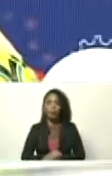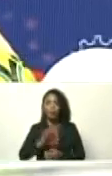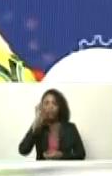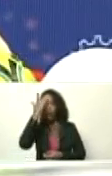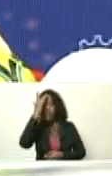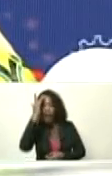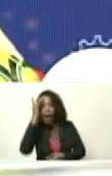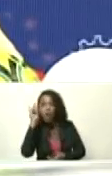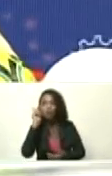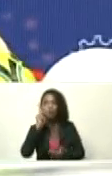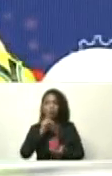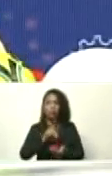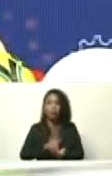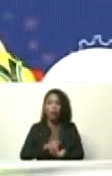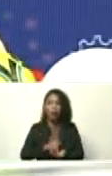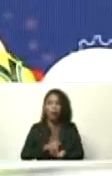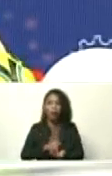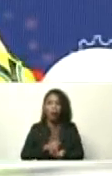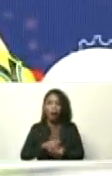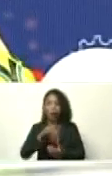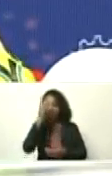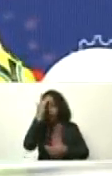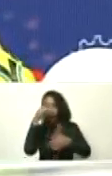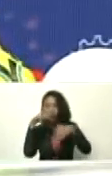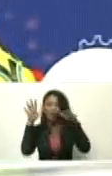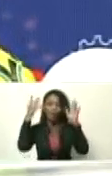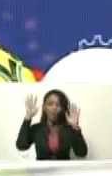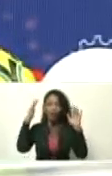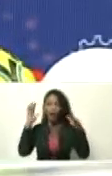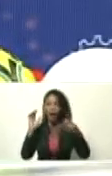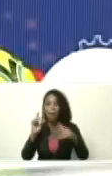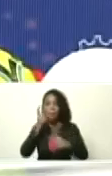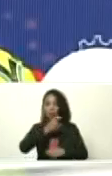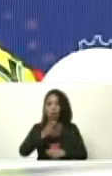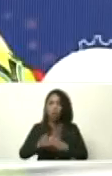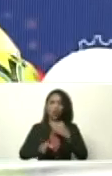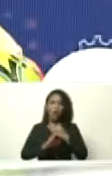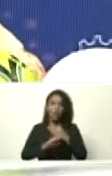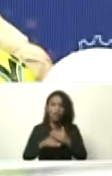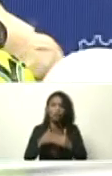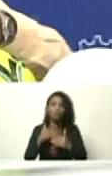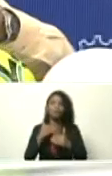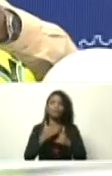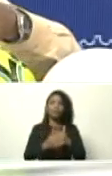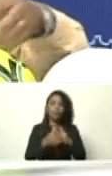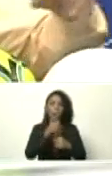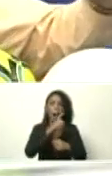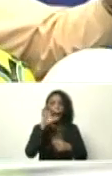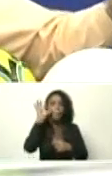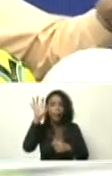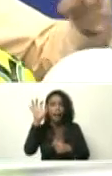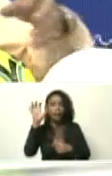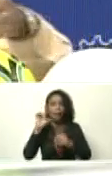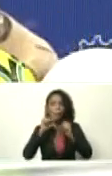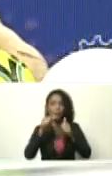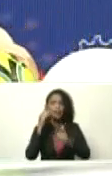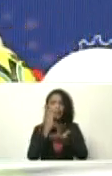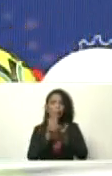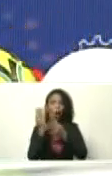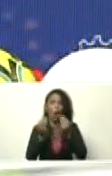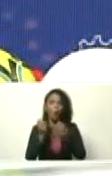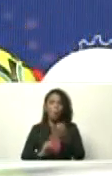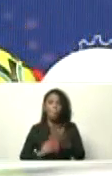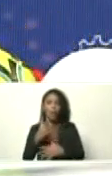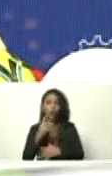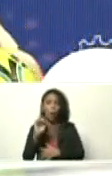febrero, llega carnaval, la gente todavía, y tú sabes, el país arranca siempre como en mayo, y